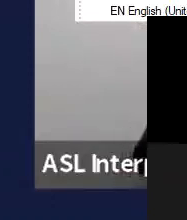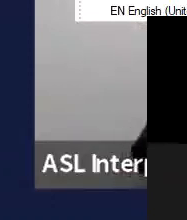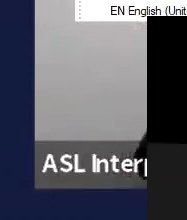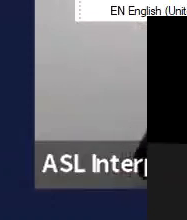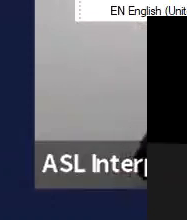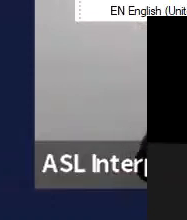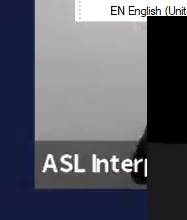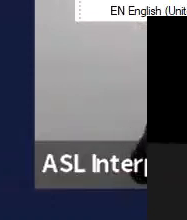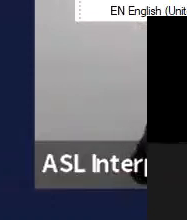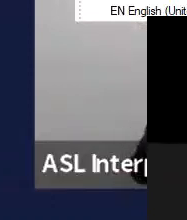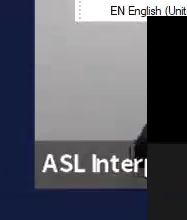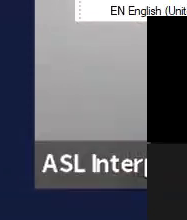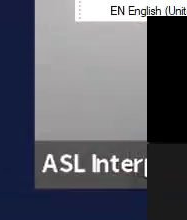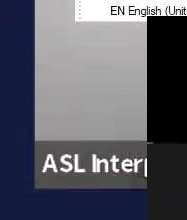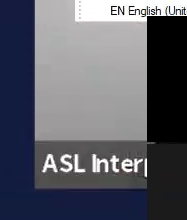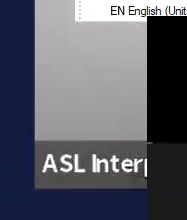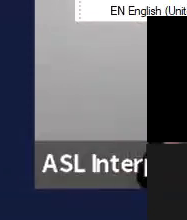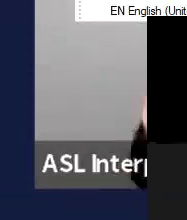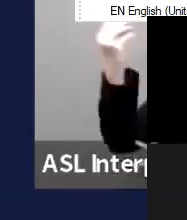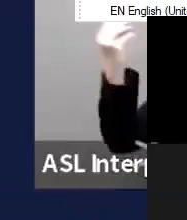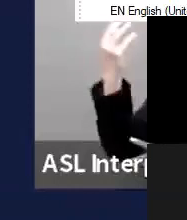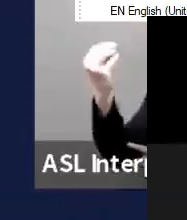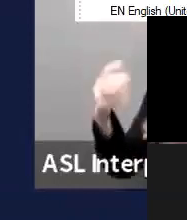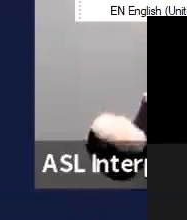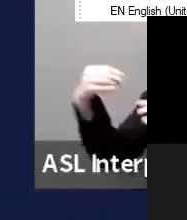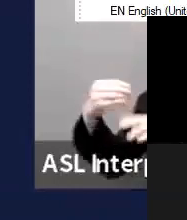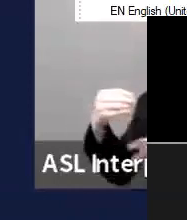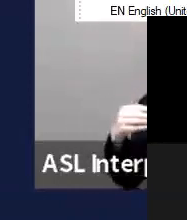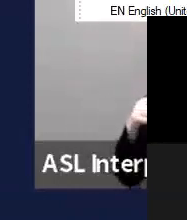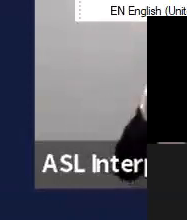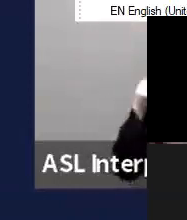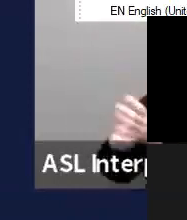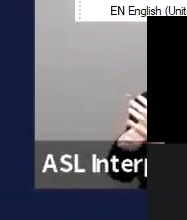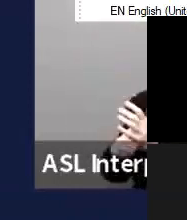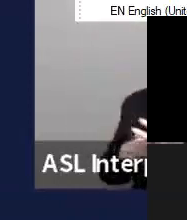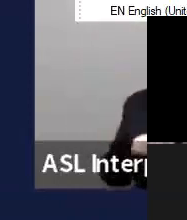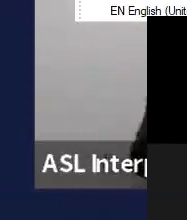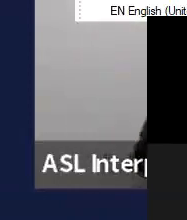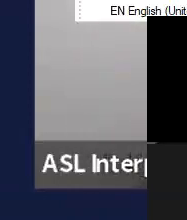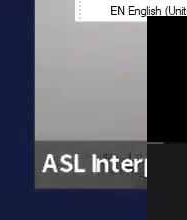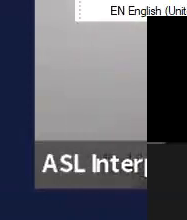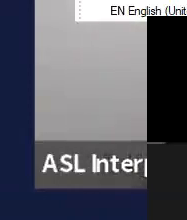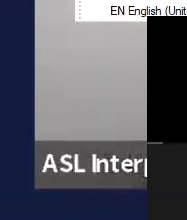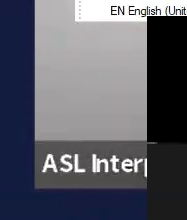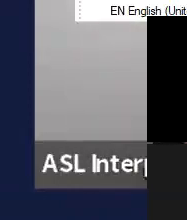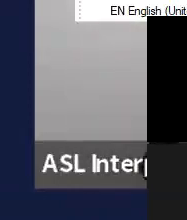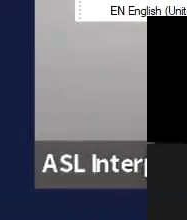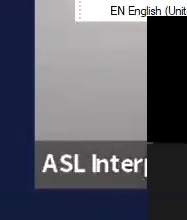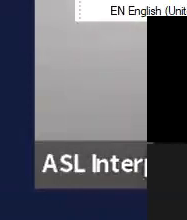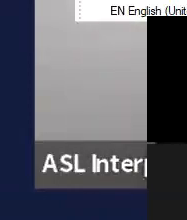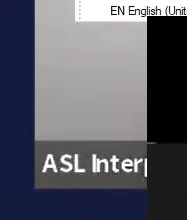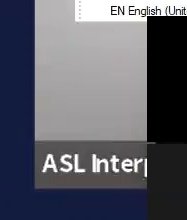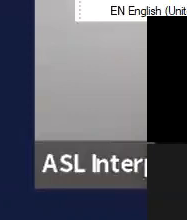para cualquier actividad en interiores. En el exterior no es requerido, pero no importa dentro si está usted vacunado o